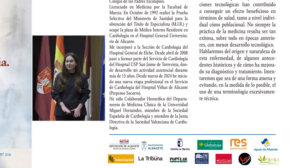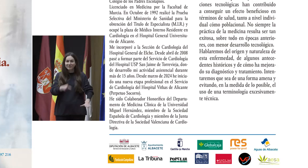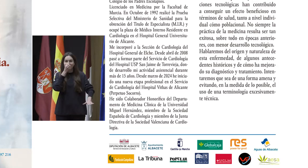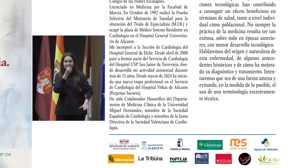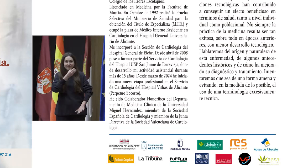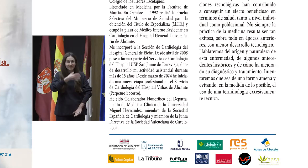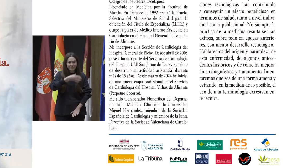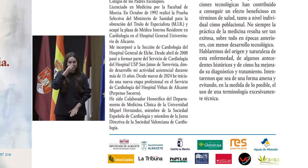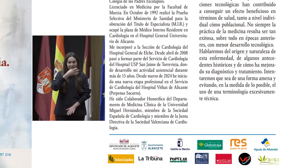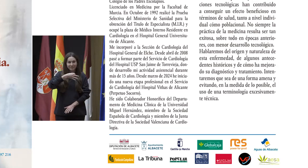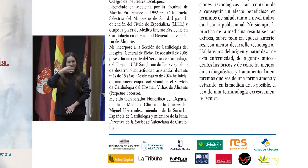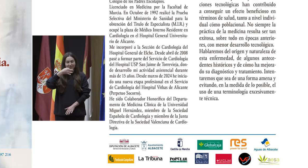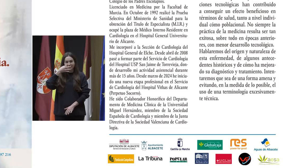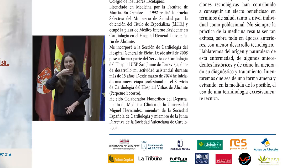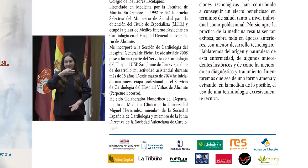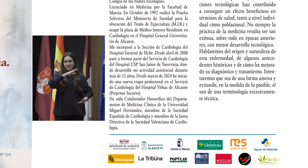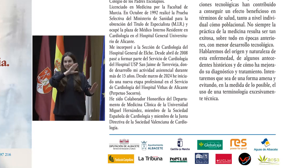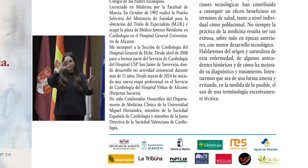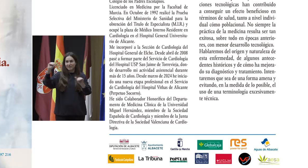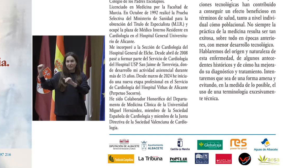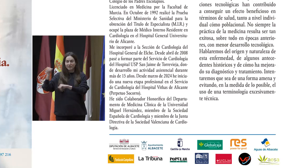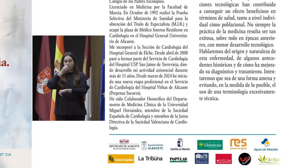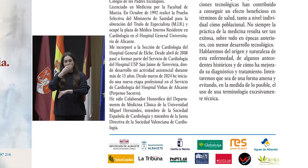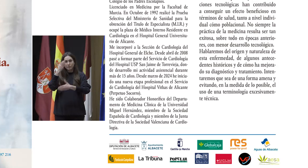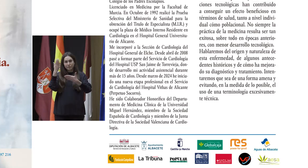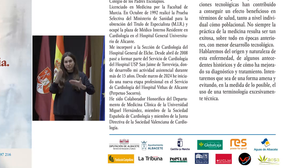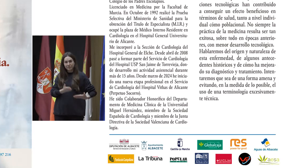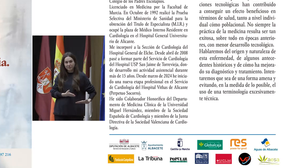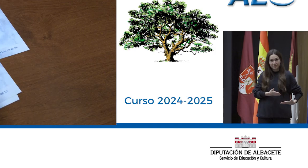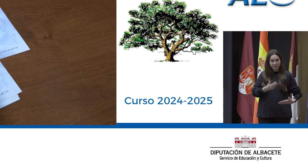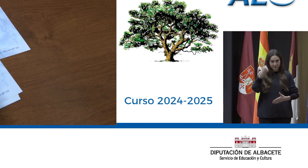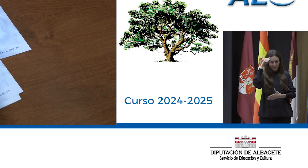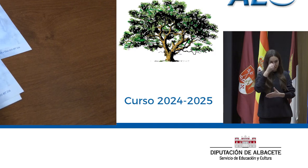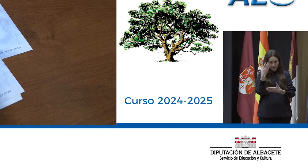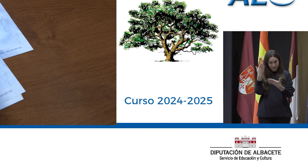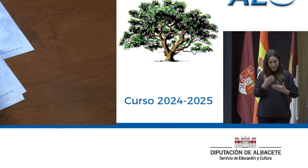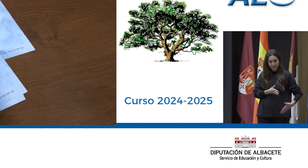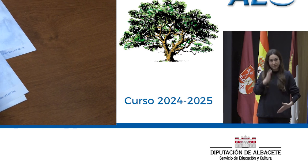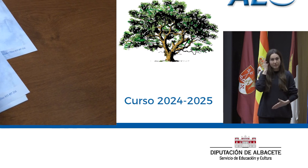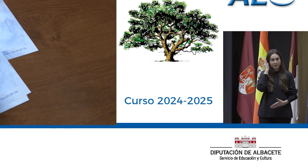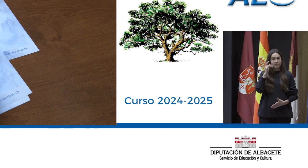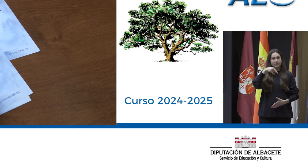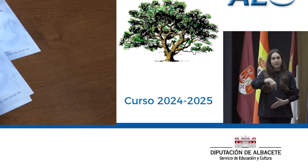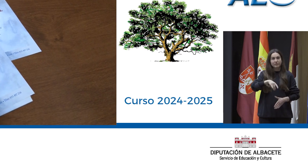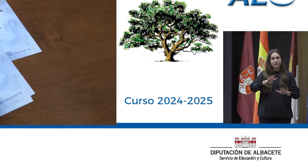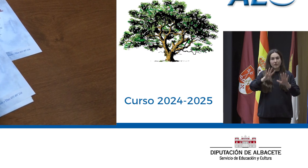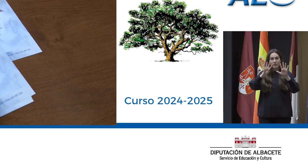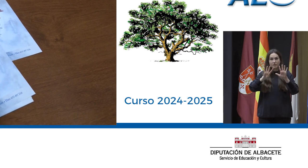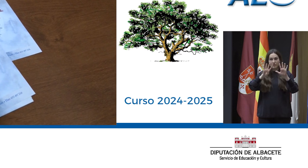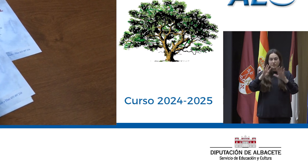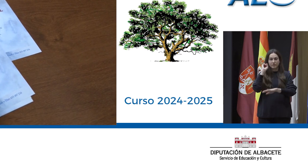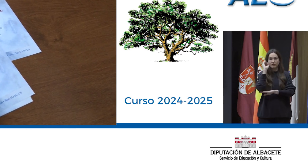Muy buenas tardes, saludo, buenas tardes, bienvenidos, bienvenidas a la novena de